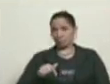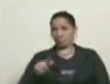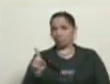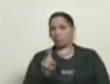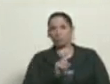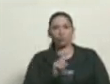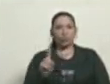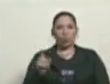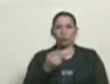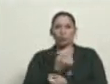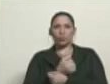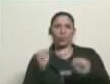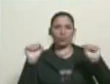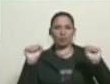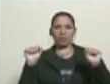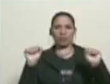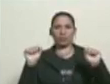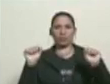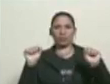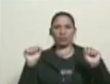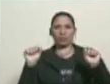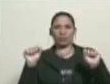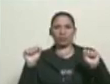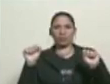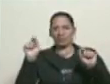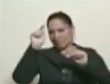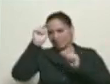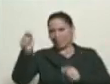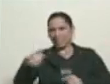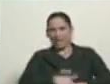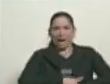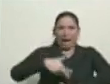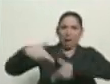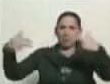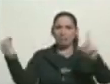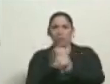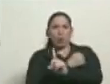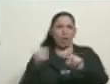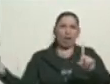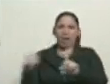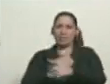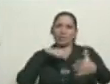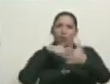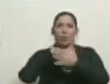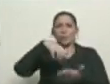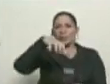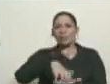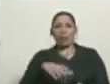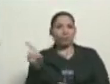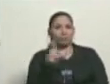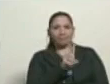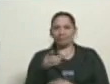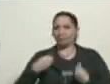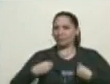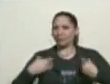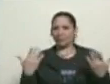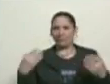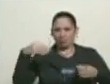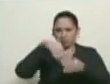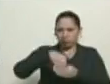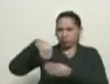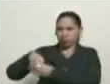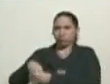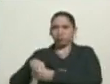la soberanía que reside en las armas, en la violencia, en los golpes de Estado, en el